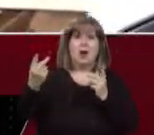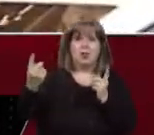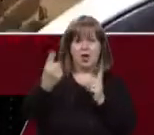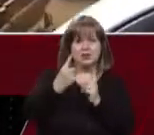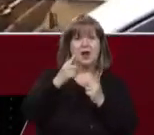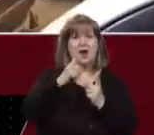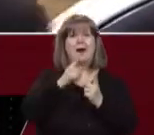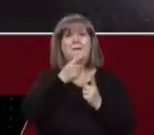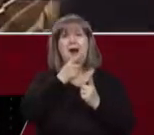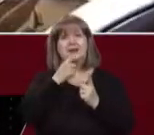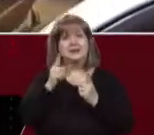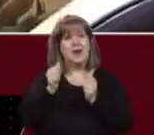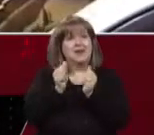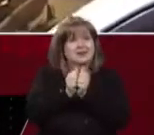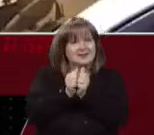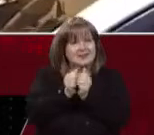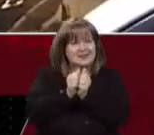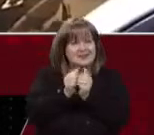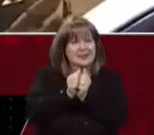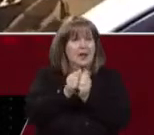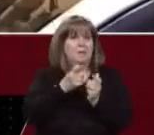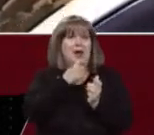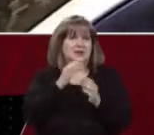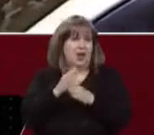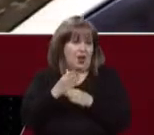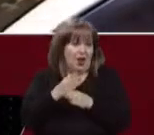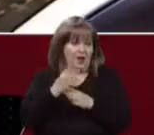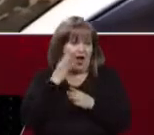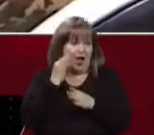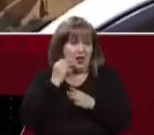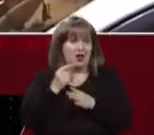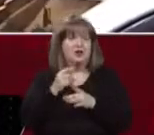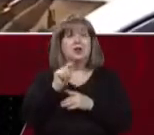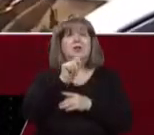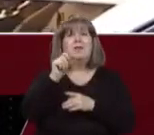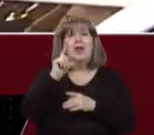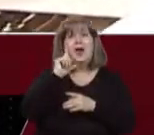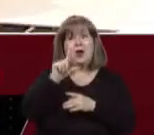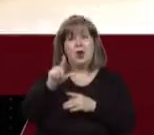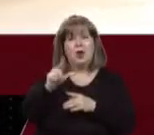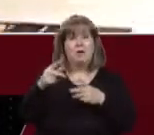relación sentimental, entre comillas, lo vamos a decir, sí. El mes de julio.